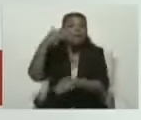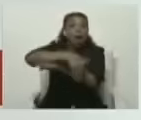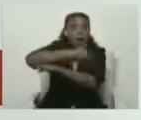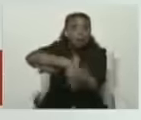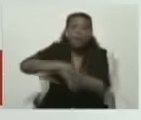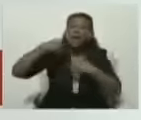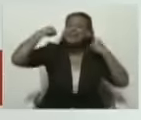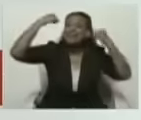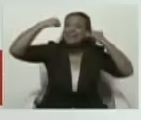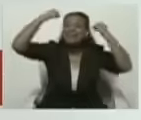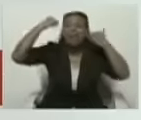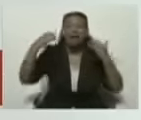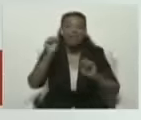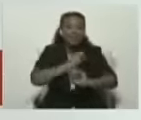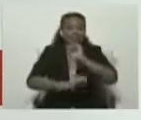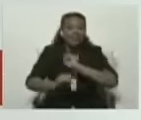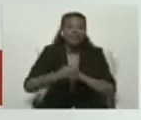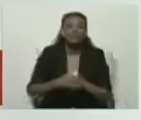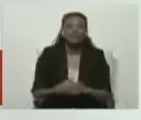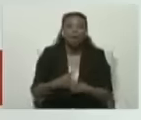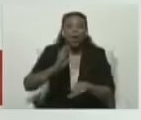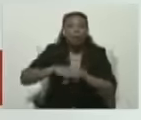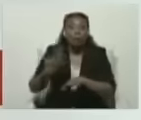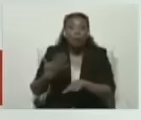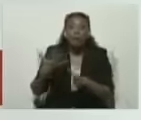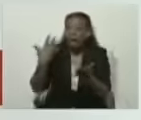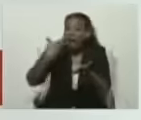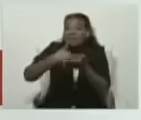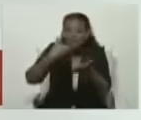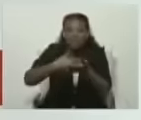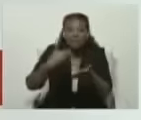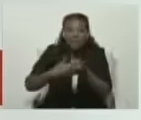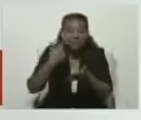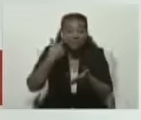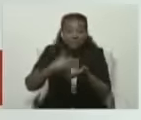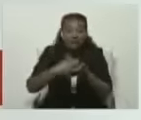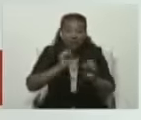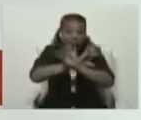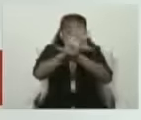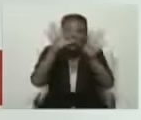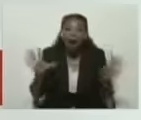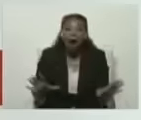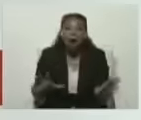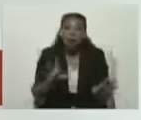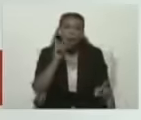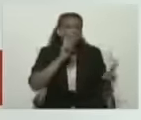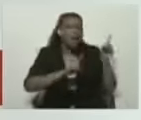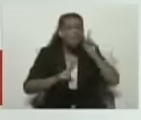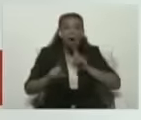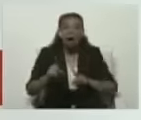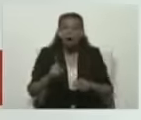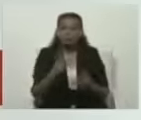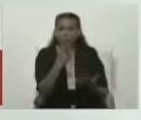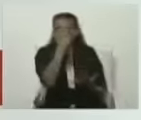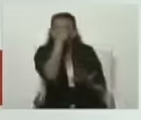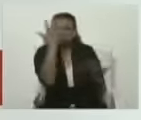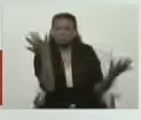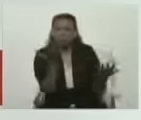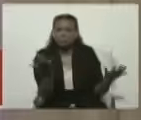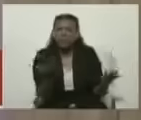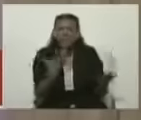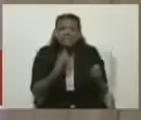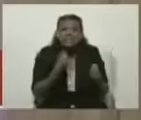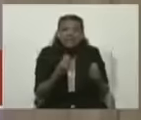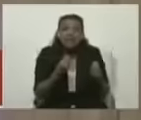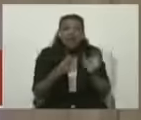a celebrarla y a defenderla. Porque evidentemente lo que está montado es una patraña, una pantomima, donde ni